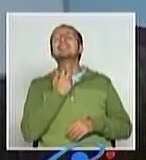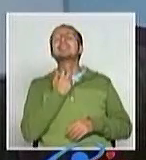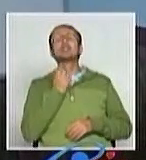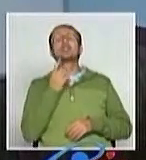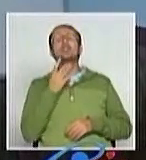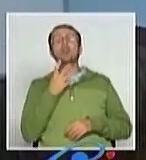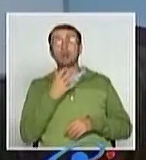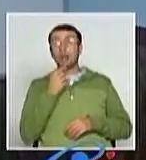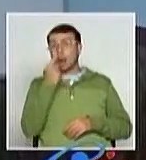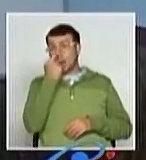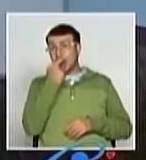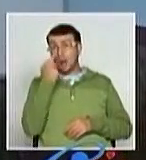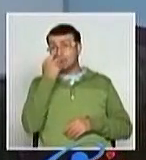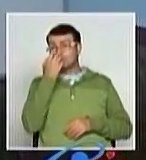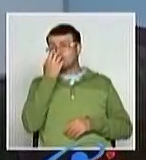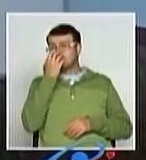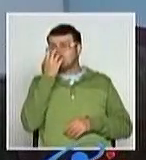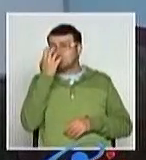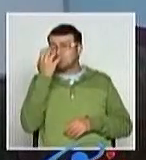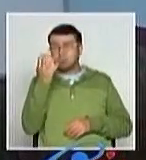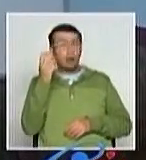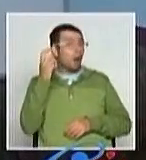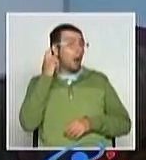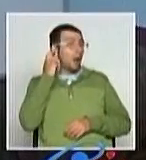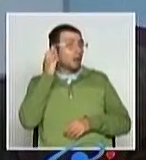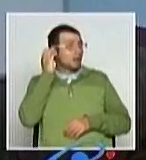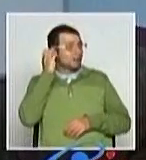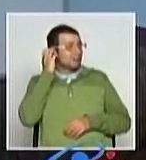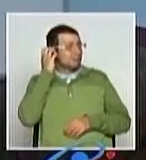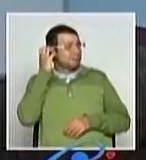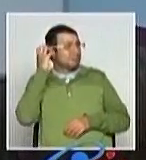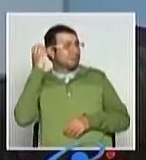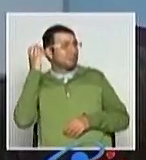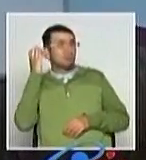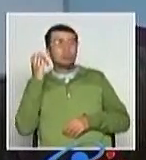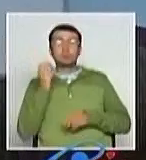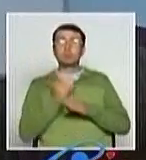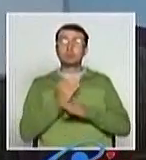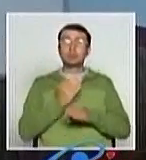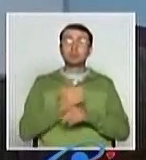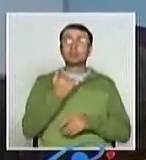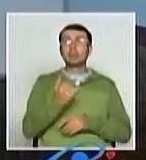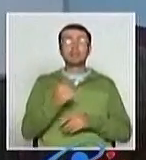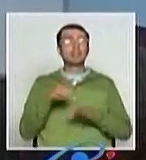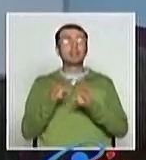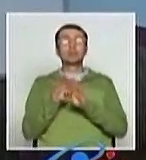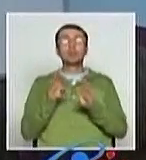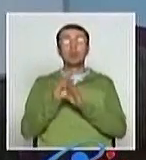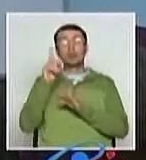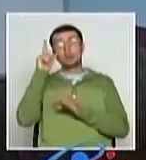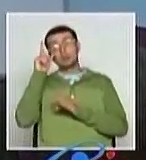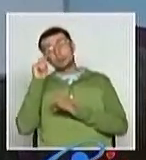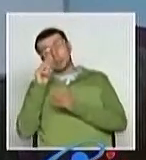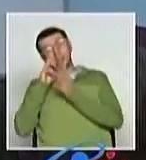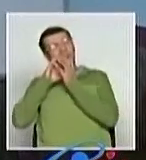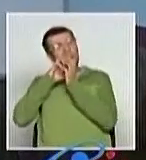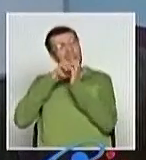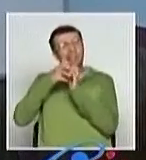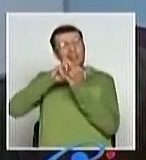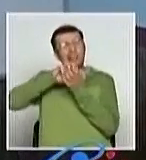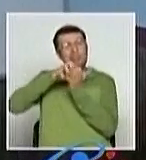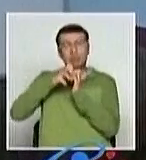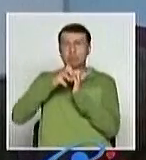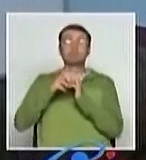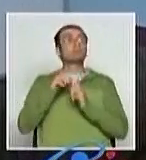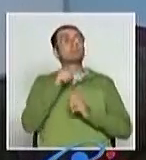nariz el oído se hinchaba y comenzó a tener bruis pues comenzó ella de Hace 2 años a buscar la ayuda